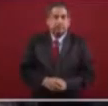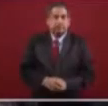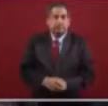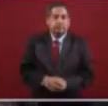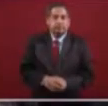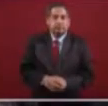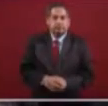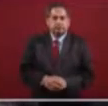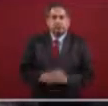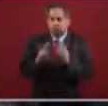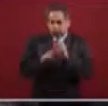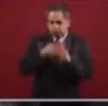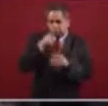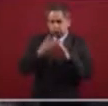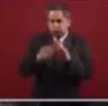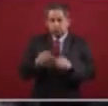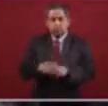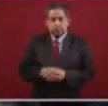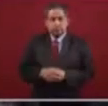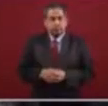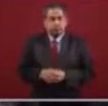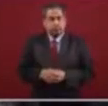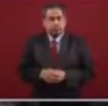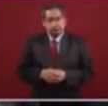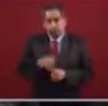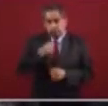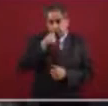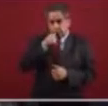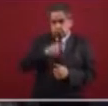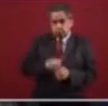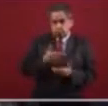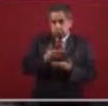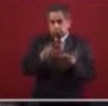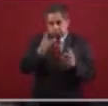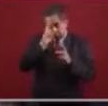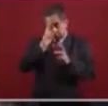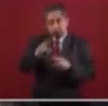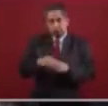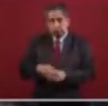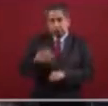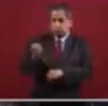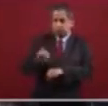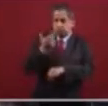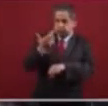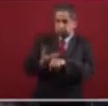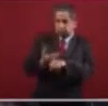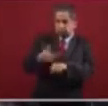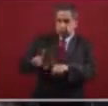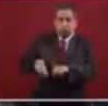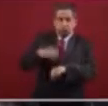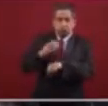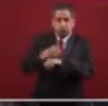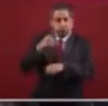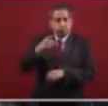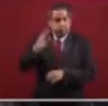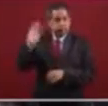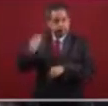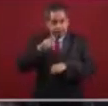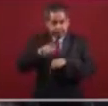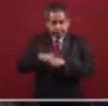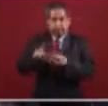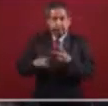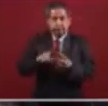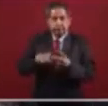Entonces no está de más recordarla. Me dirijo a ustedes, a los secretarios del gobierno federal, a